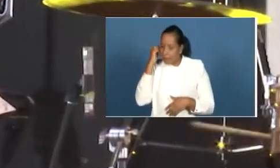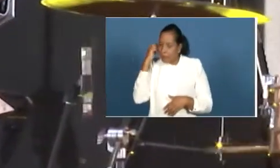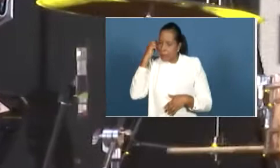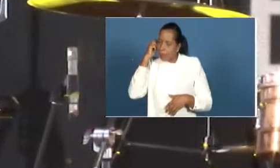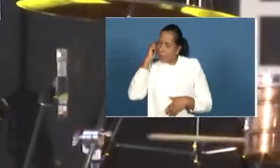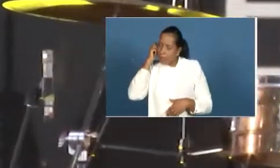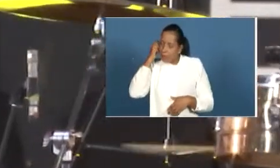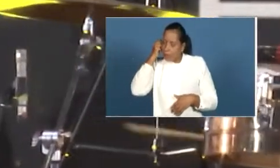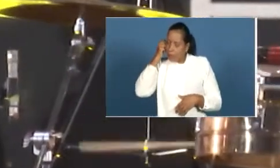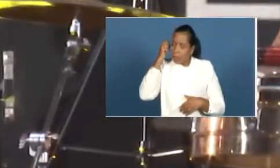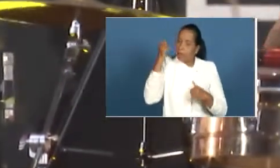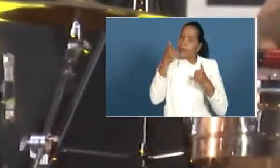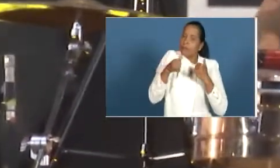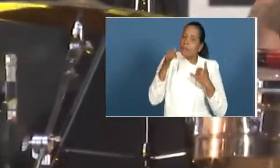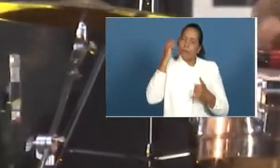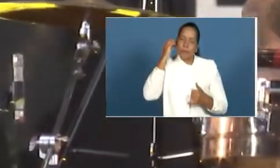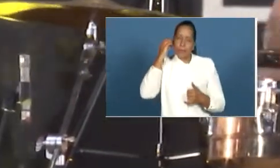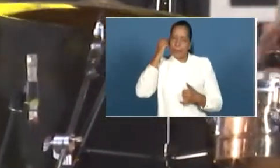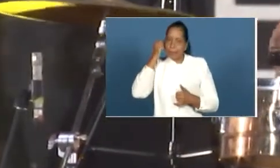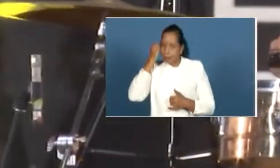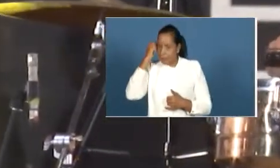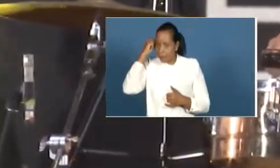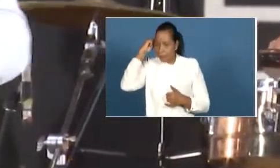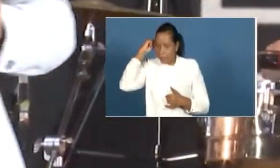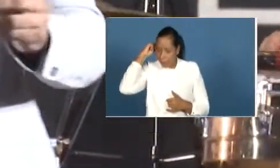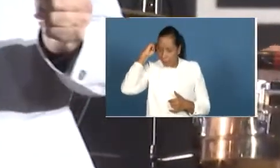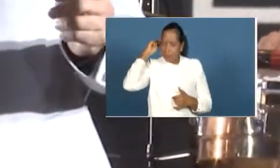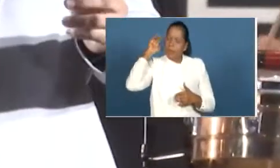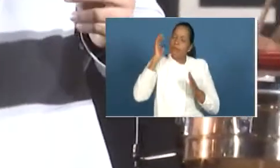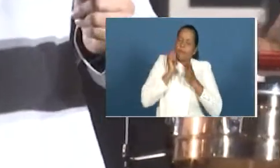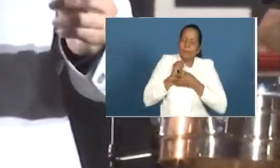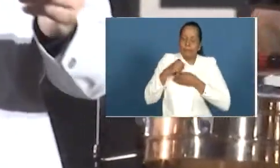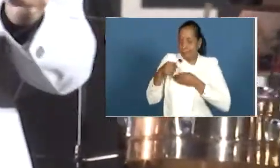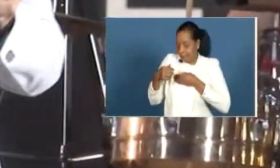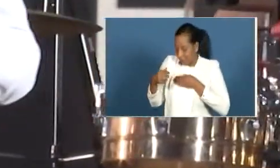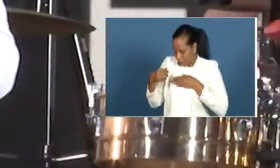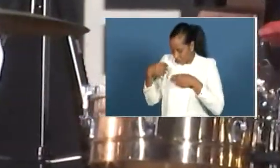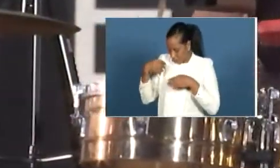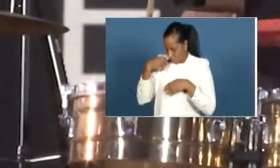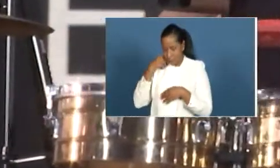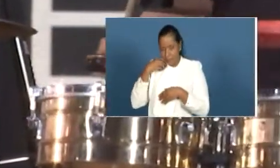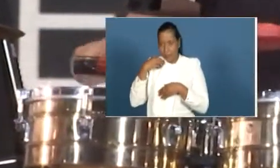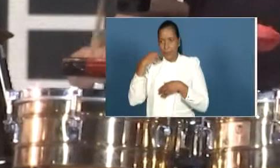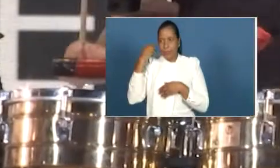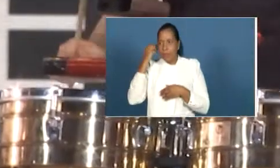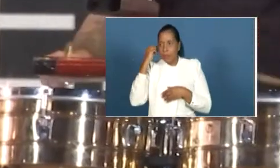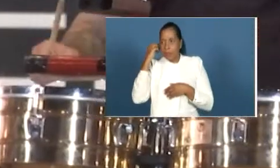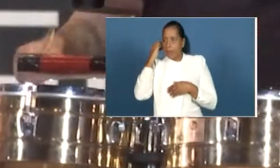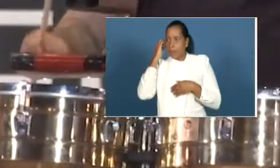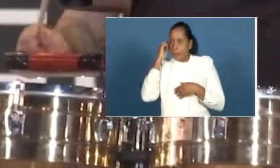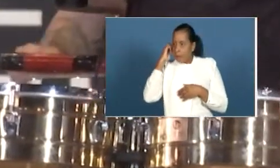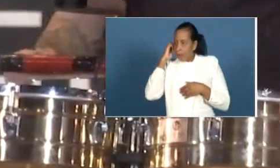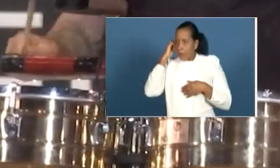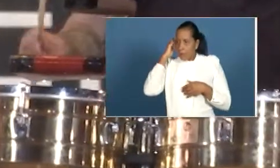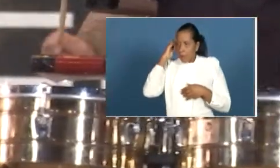termina en un final de cuentos. Convénceme de ser feliz, convénceme.